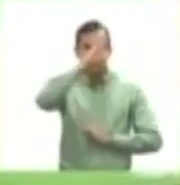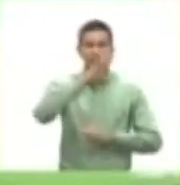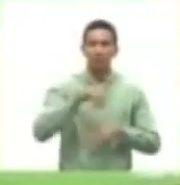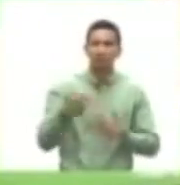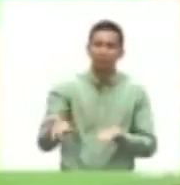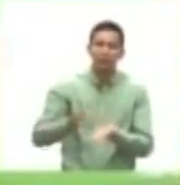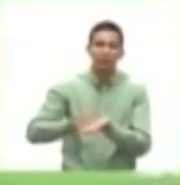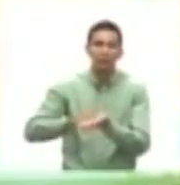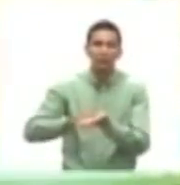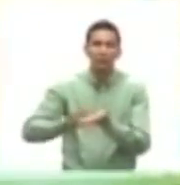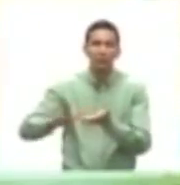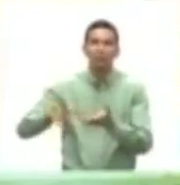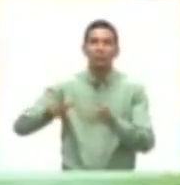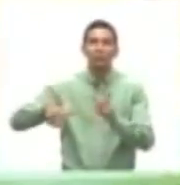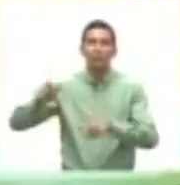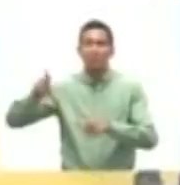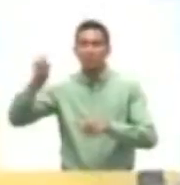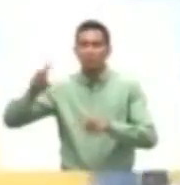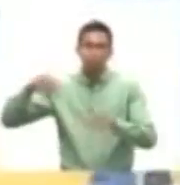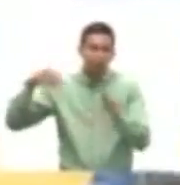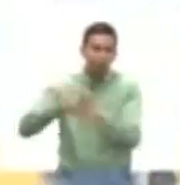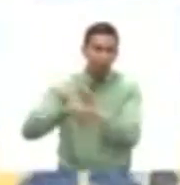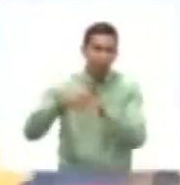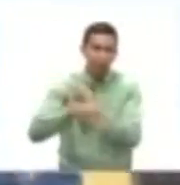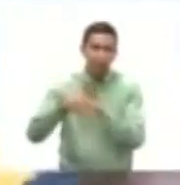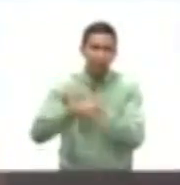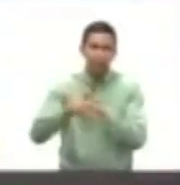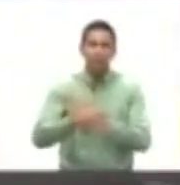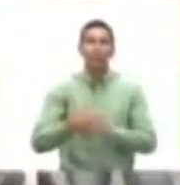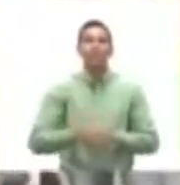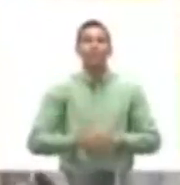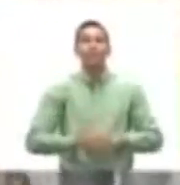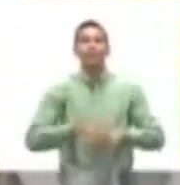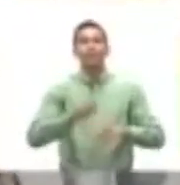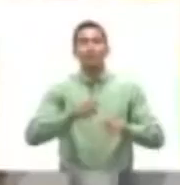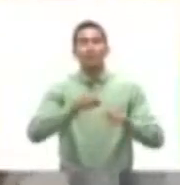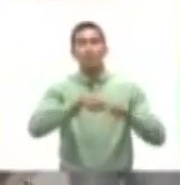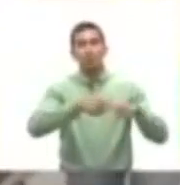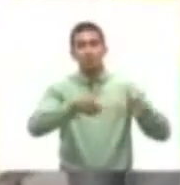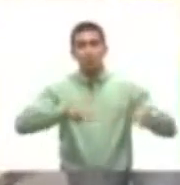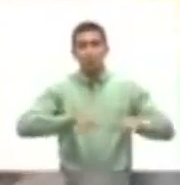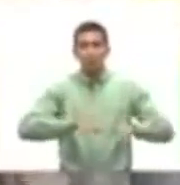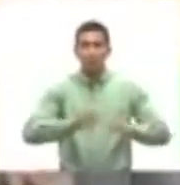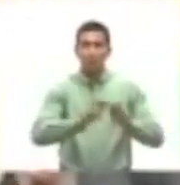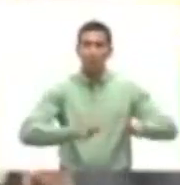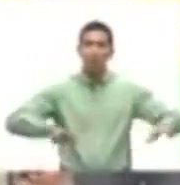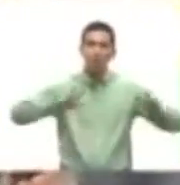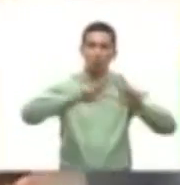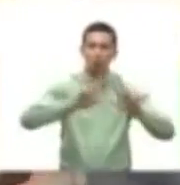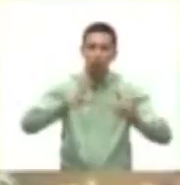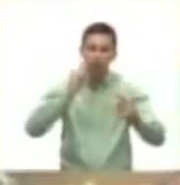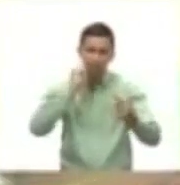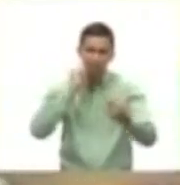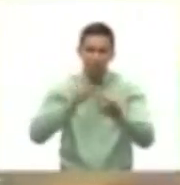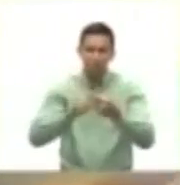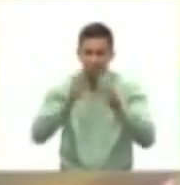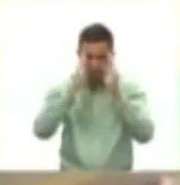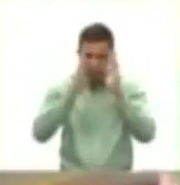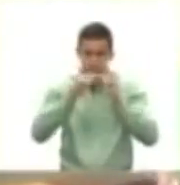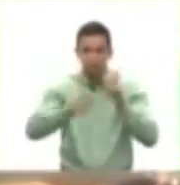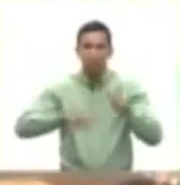que retornaron de Venezuela. Según la Oficina de la ONU para la Coordinación de Asuntos Humanitarios, desde el 19 de agosto al